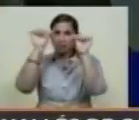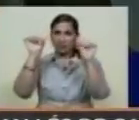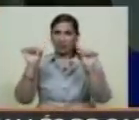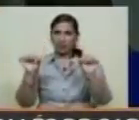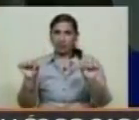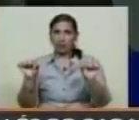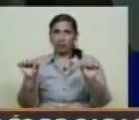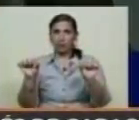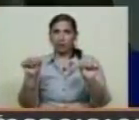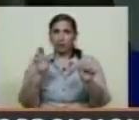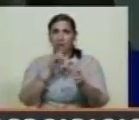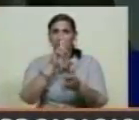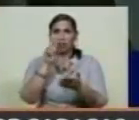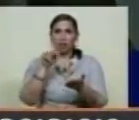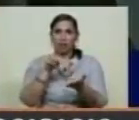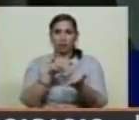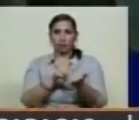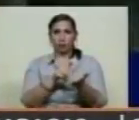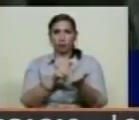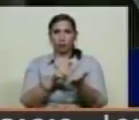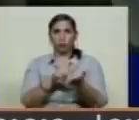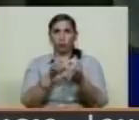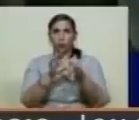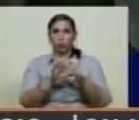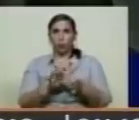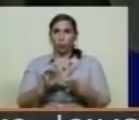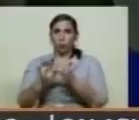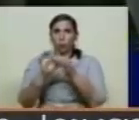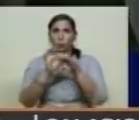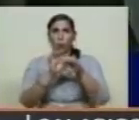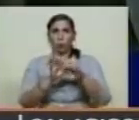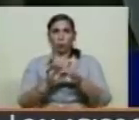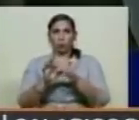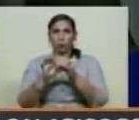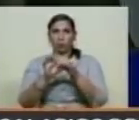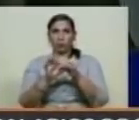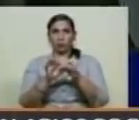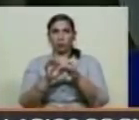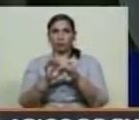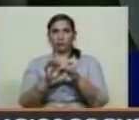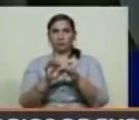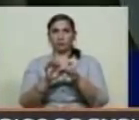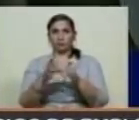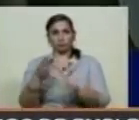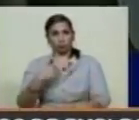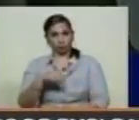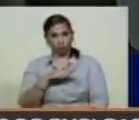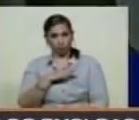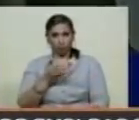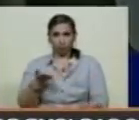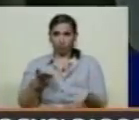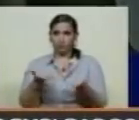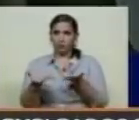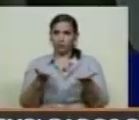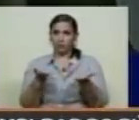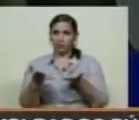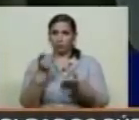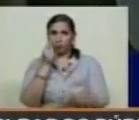Naciones Unidas nos define el ser servidores,